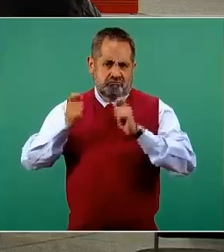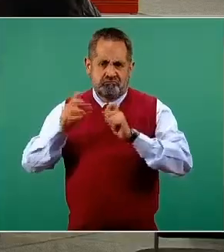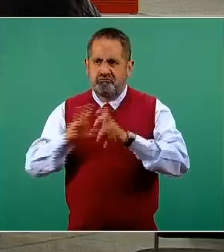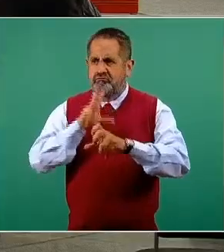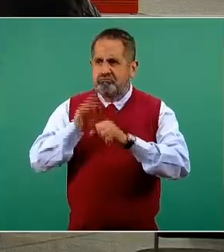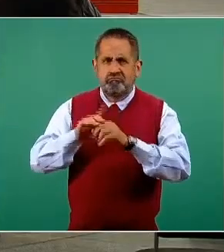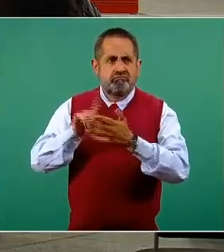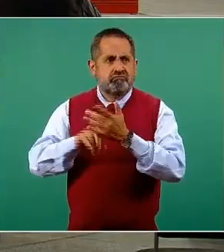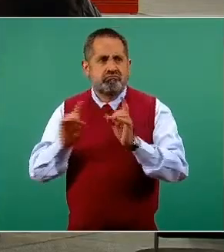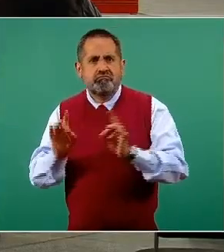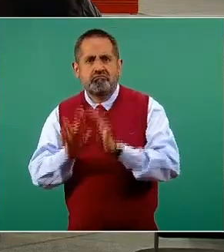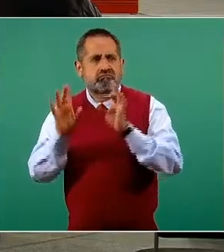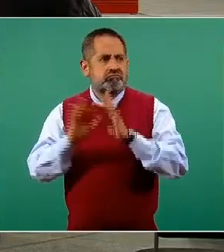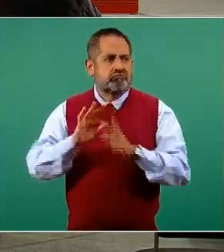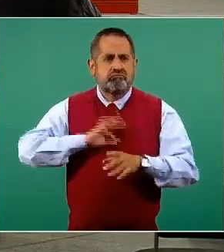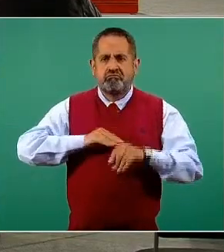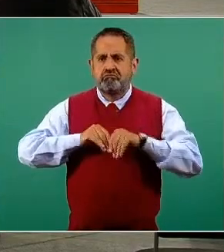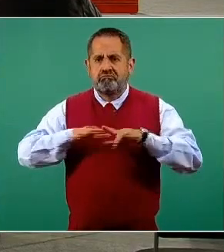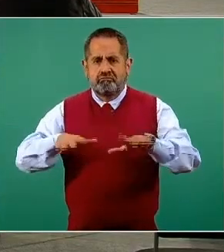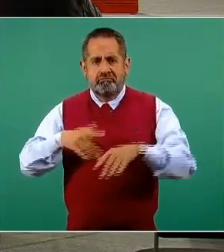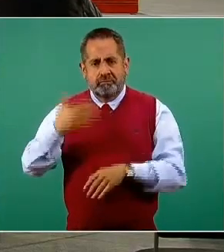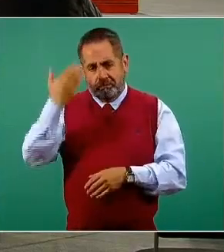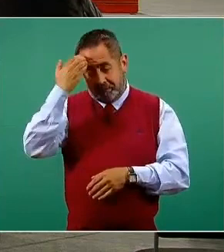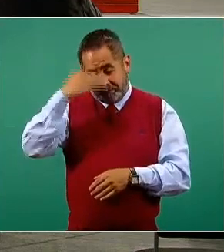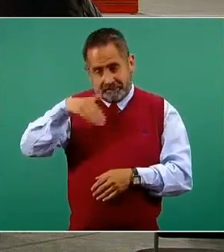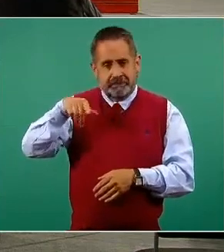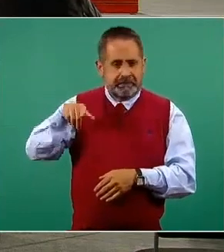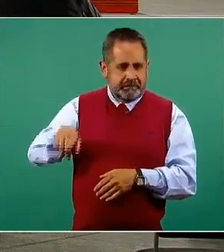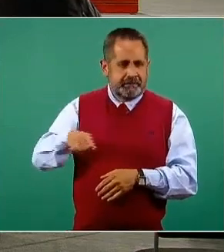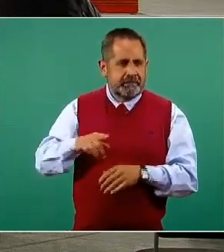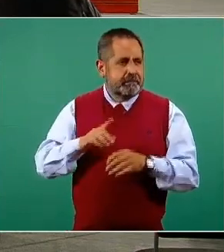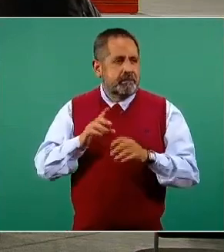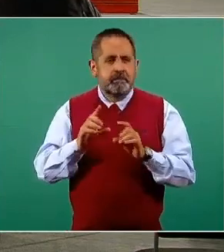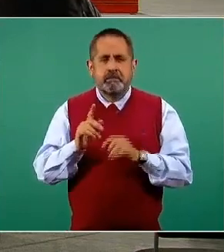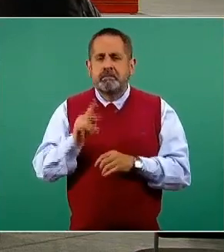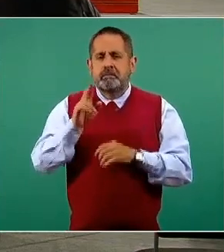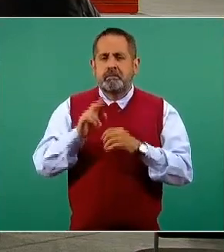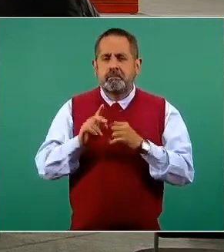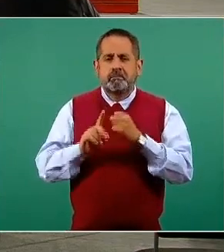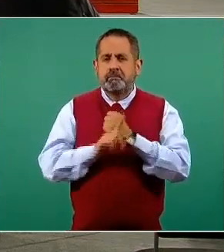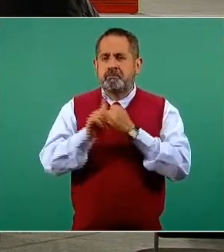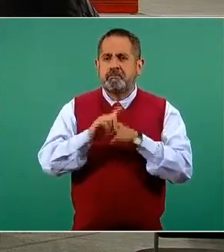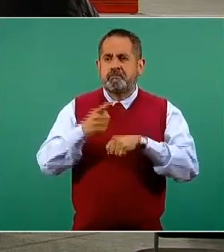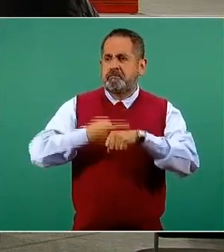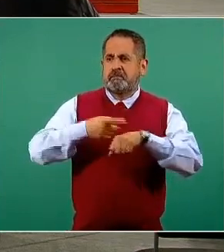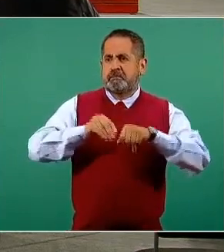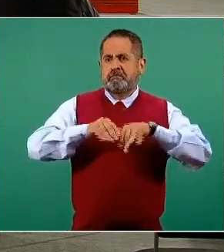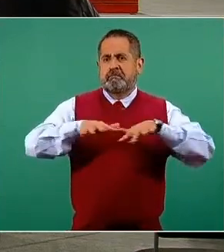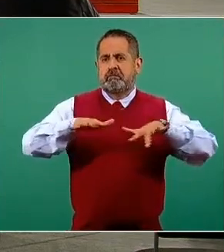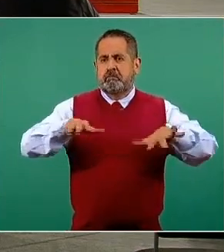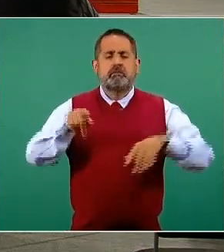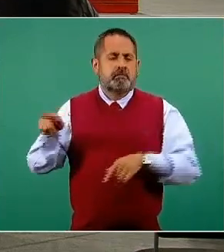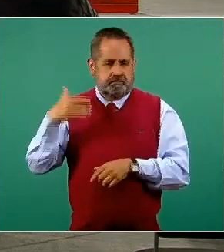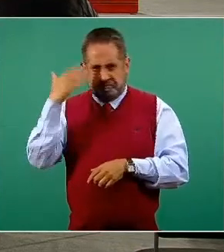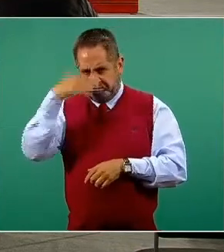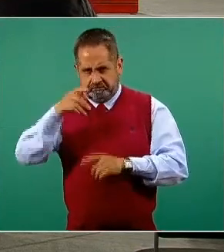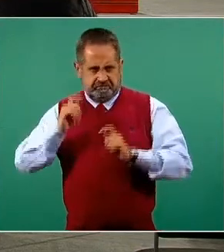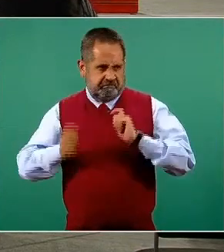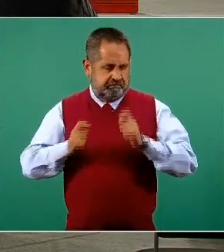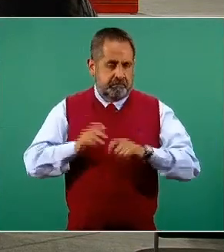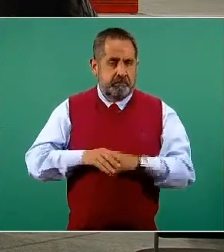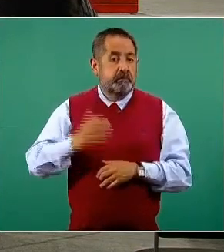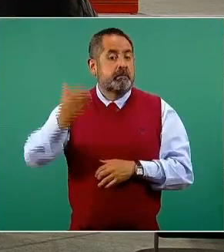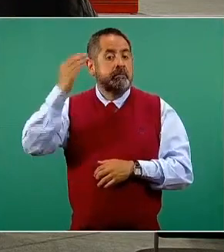a eventos epidémicos y sobre todo a crisis sanitarias de alto impacto. Él estuvo en la epidemia